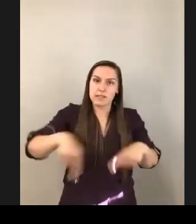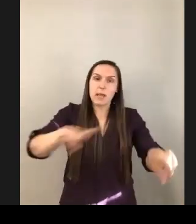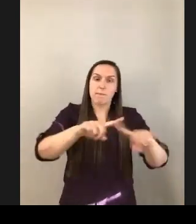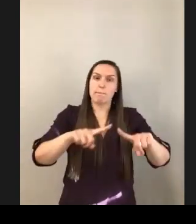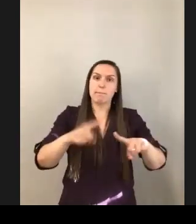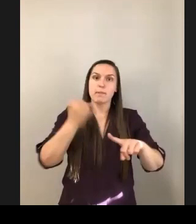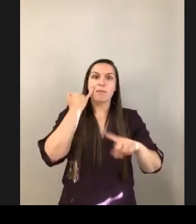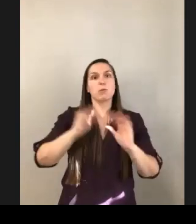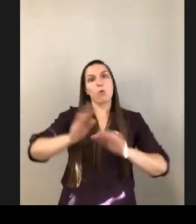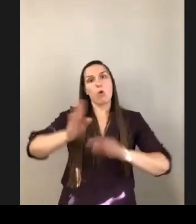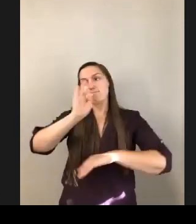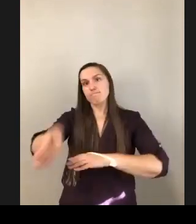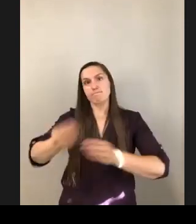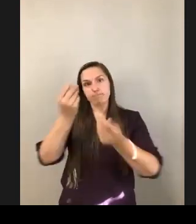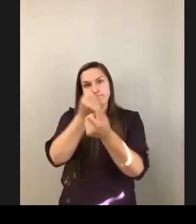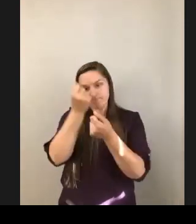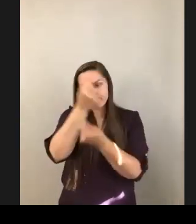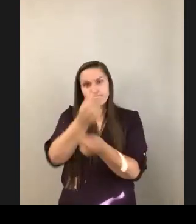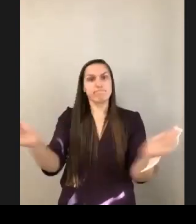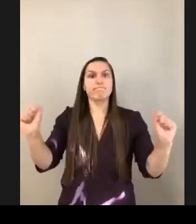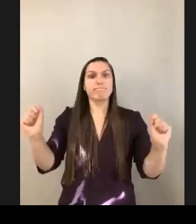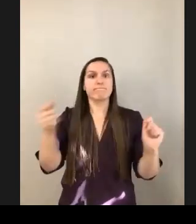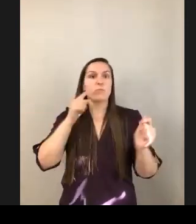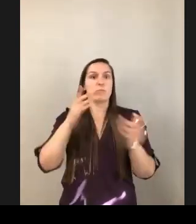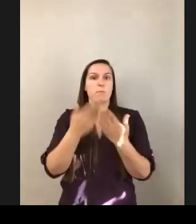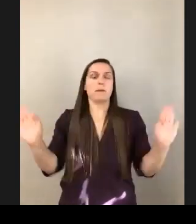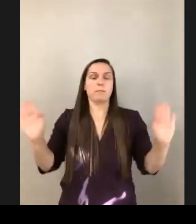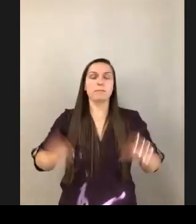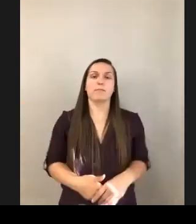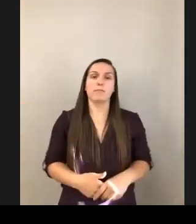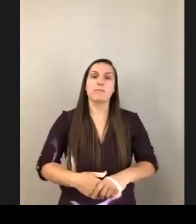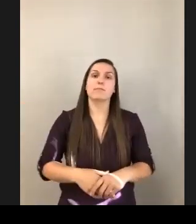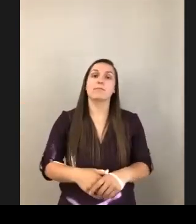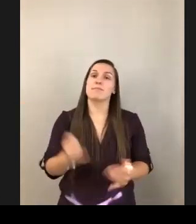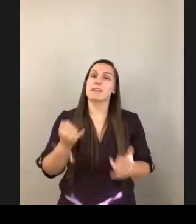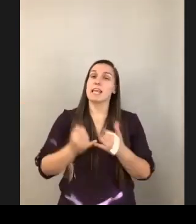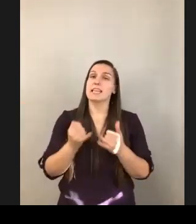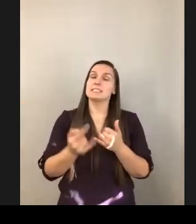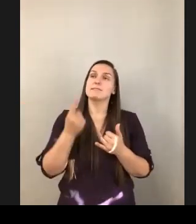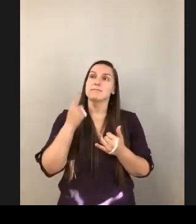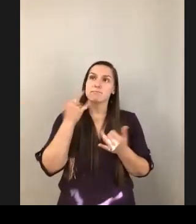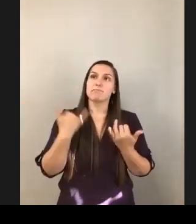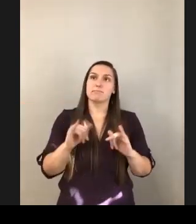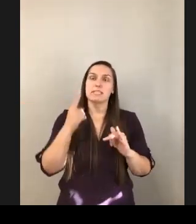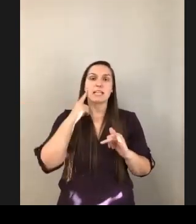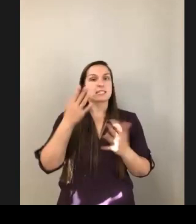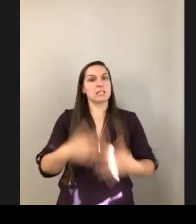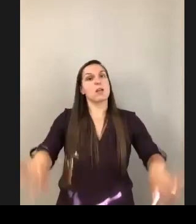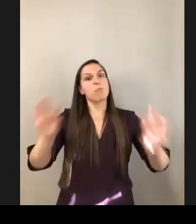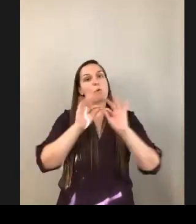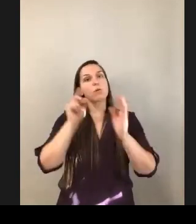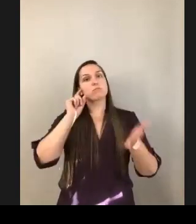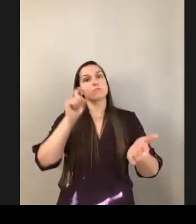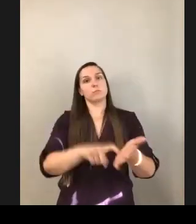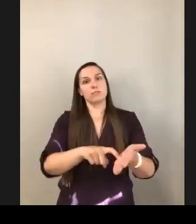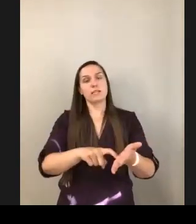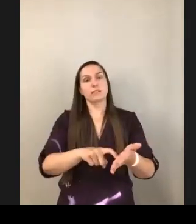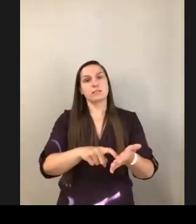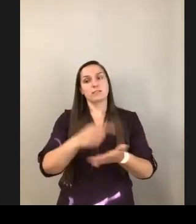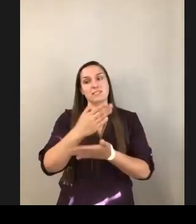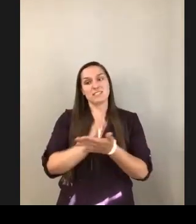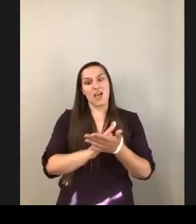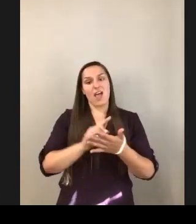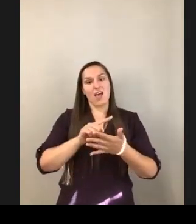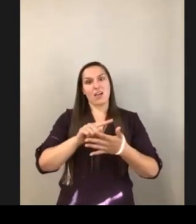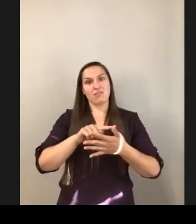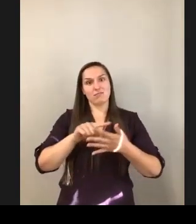ayuda y les ayuda cuando son más transparentes. Es importante también reconocer